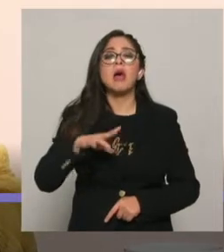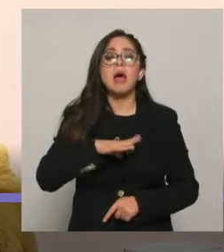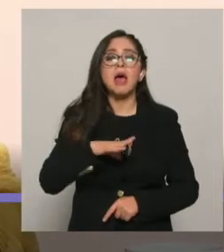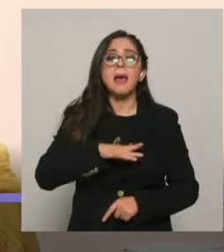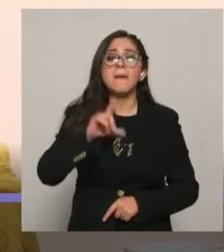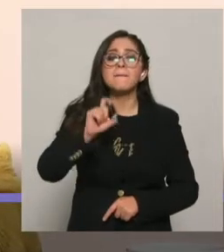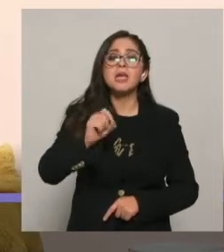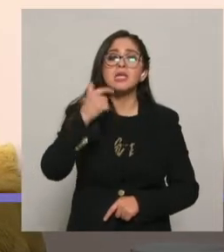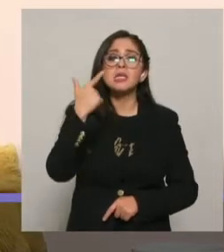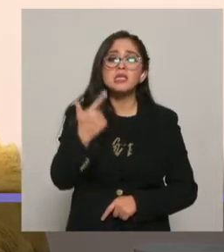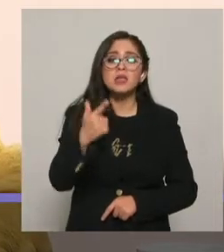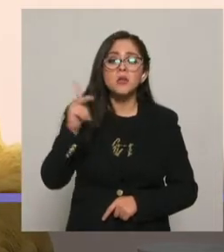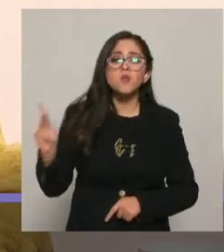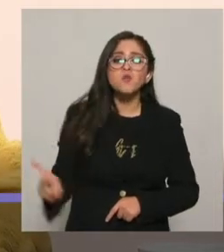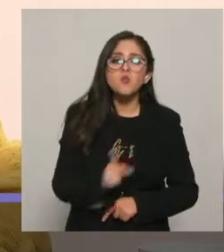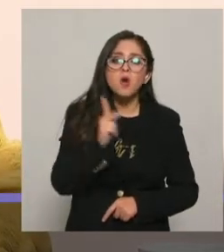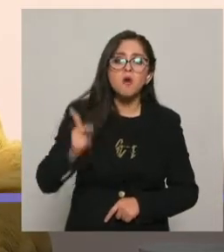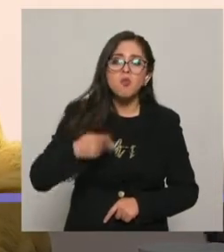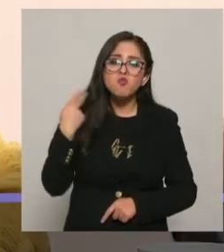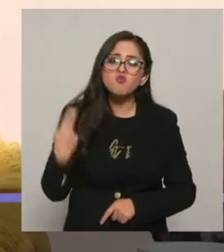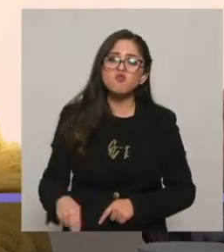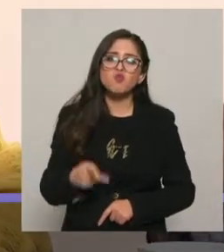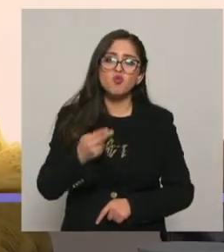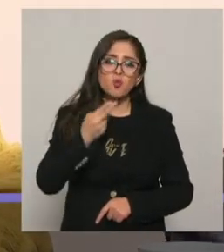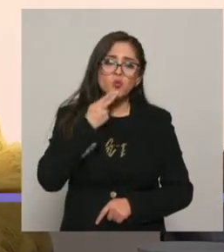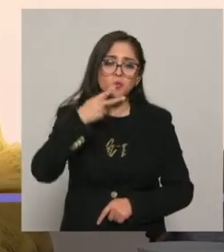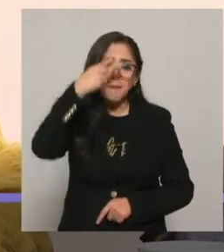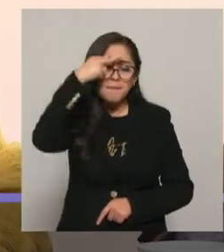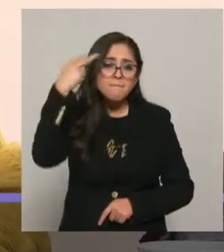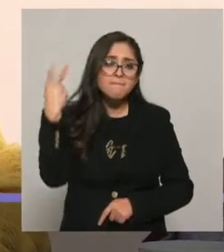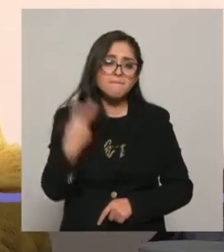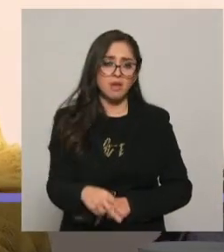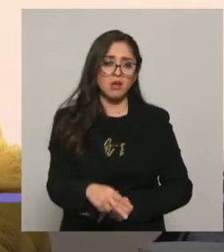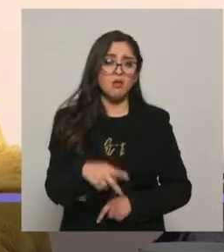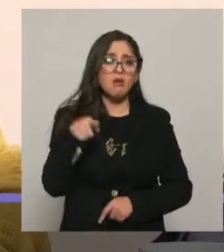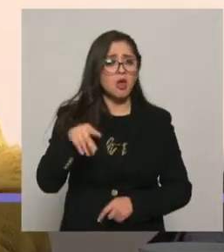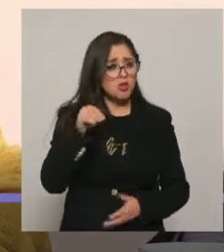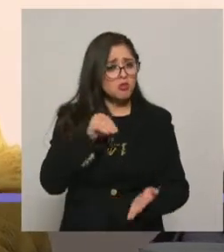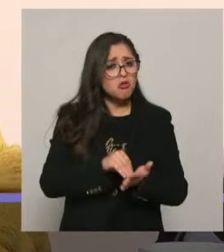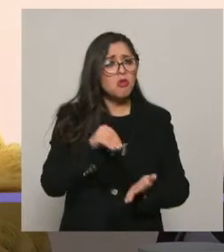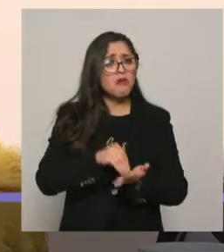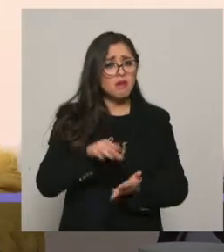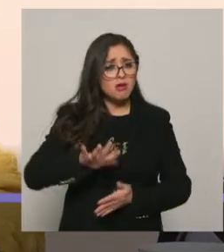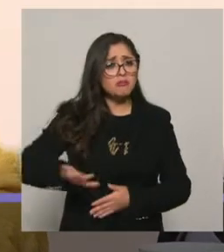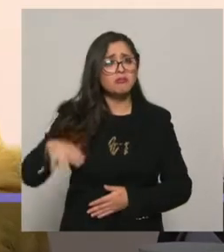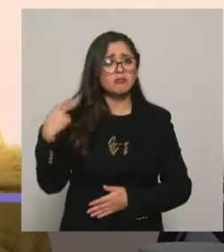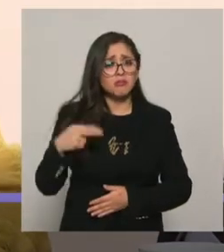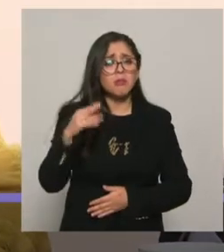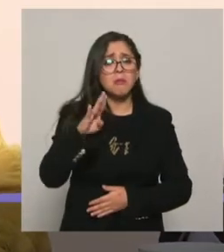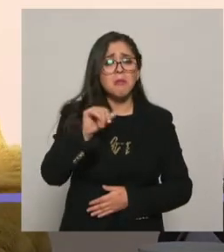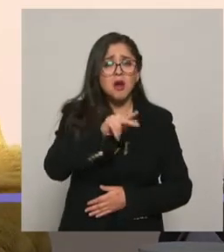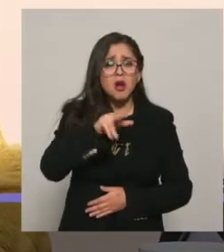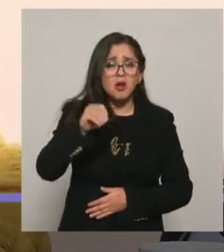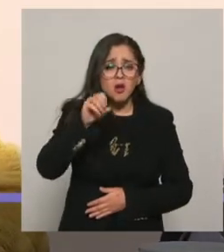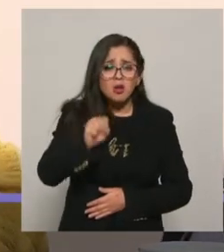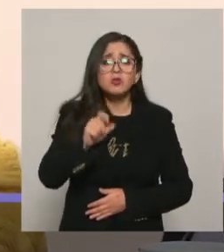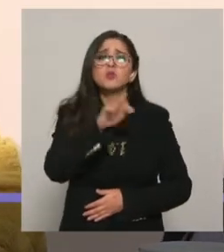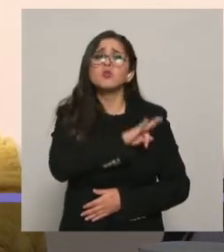pueblos originarios y que todavía existen en forma de barrios y que podemos ir a